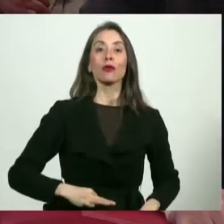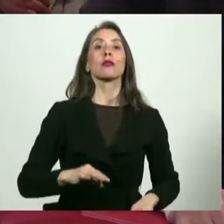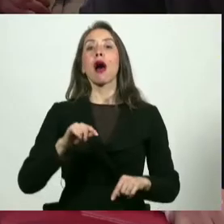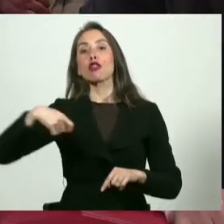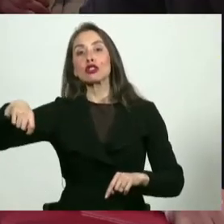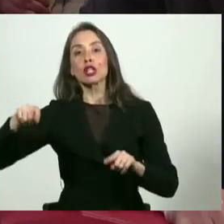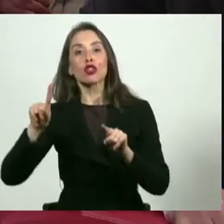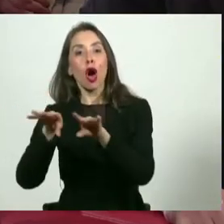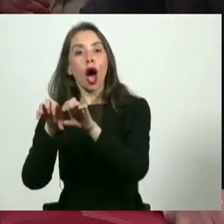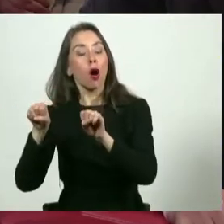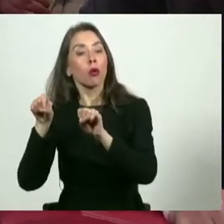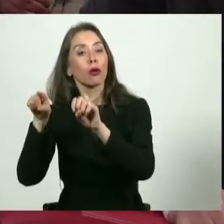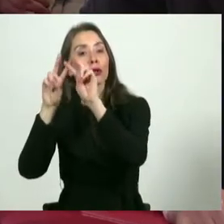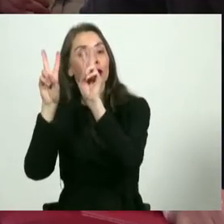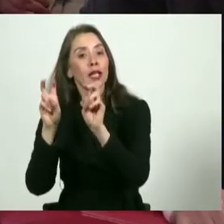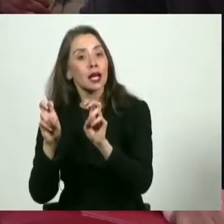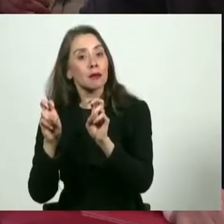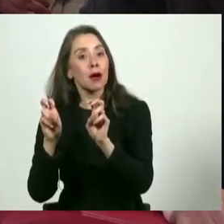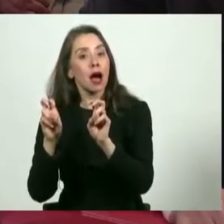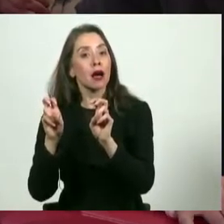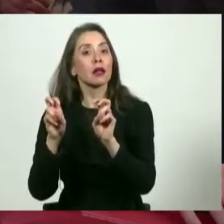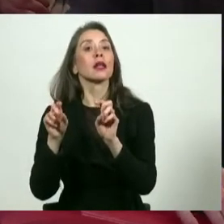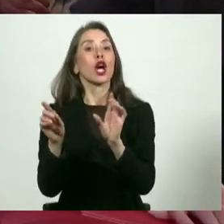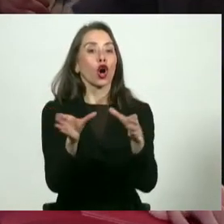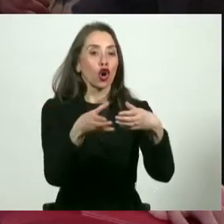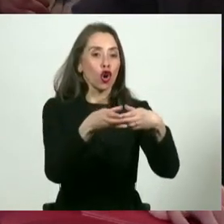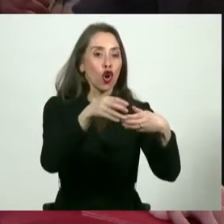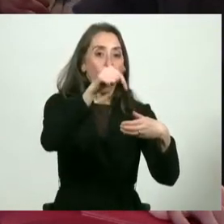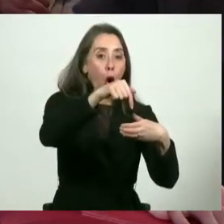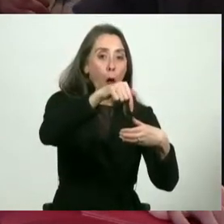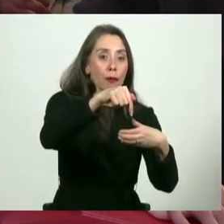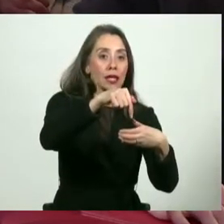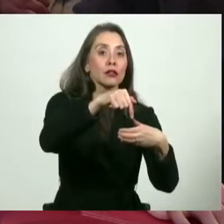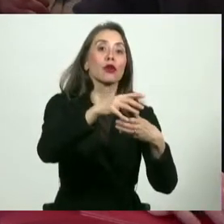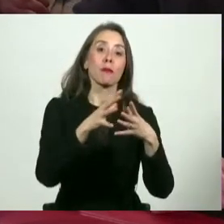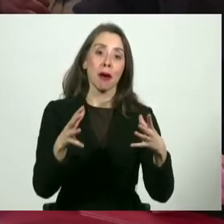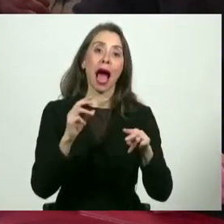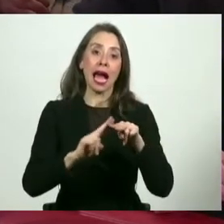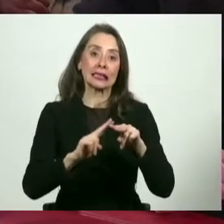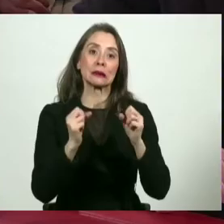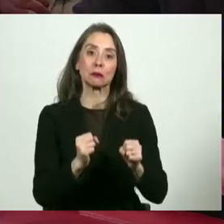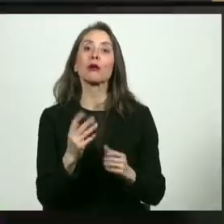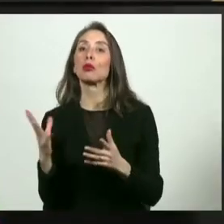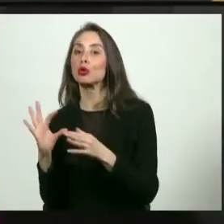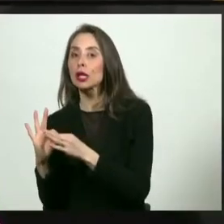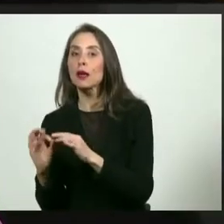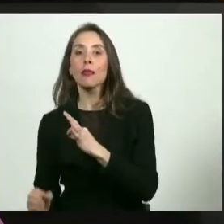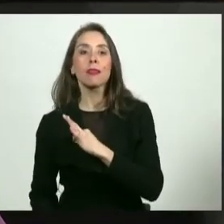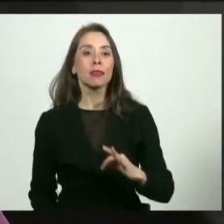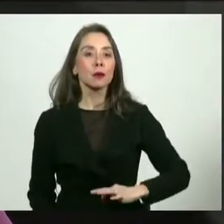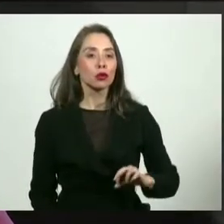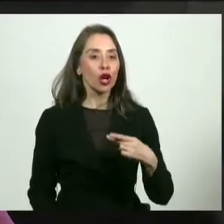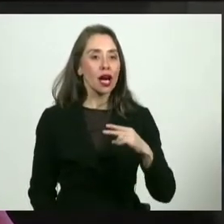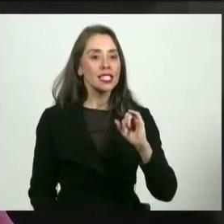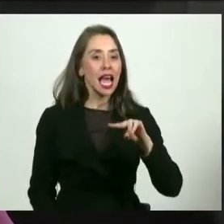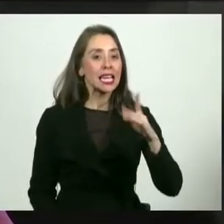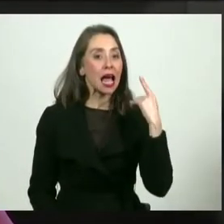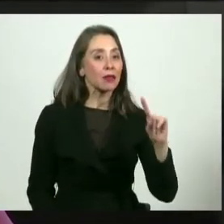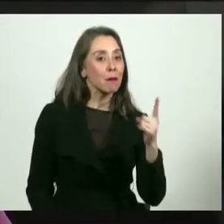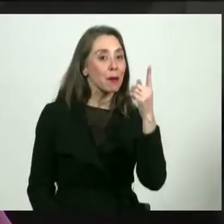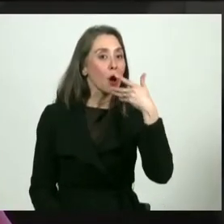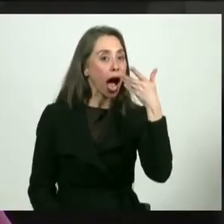tema, y a su vez también esta comisión yo creo que puede crecer un poco más también. Muchas gracias. Diputado Chaín, en la primera intervención